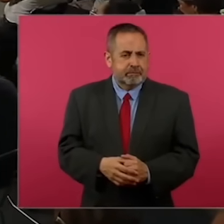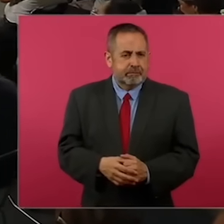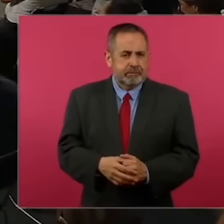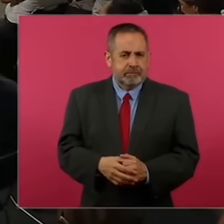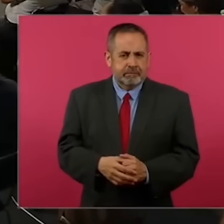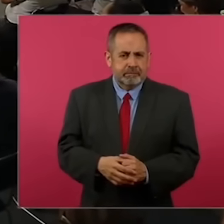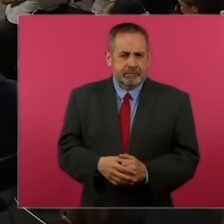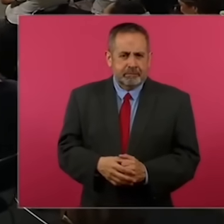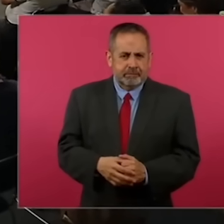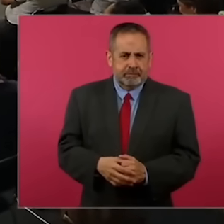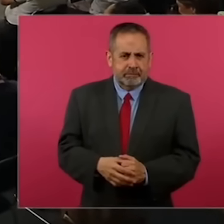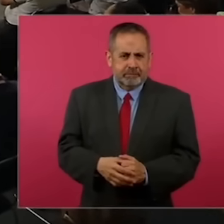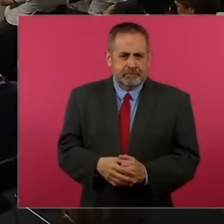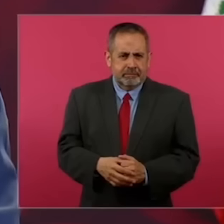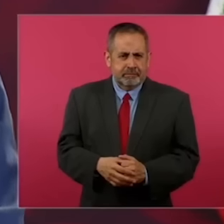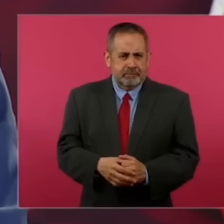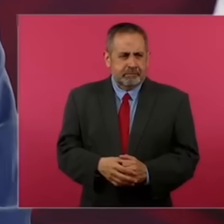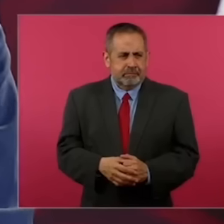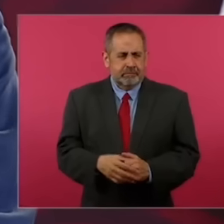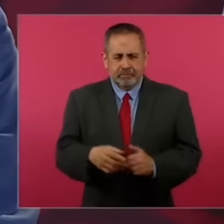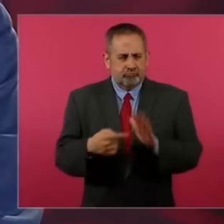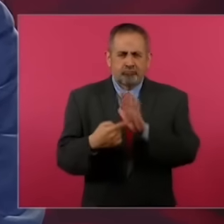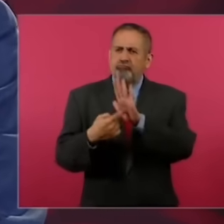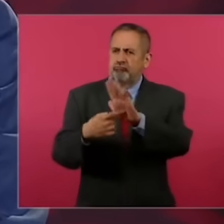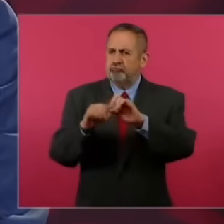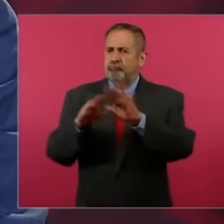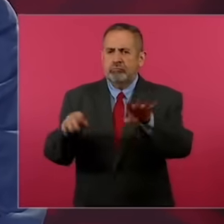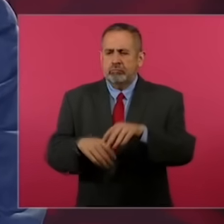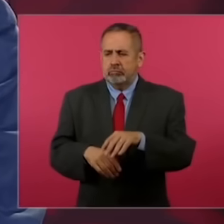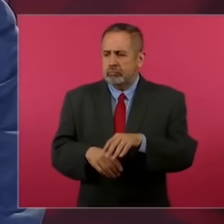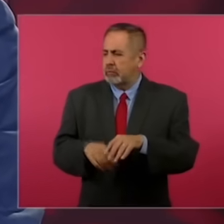que no jugamos limpio.